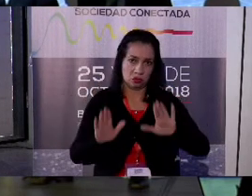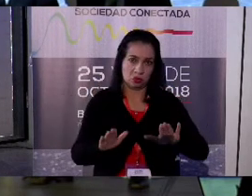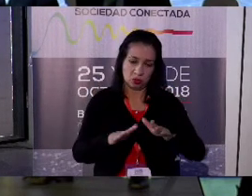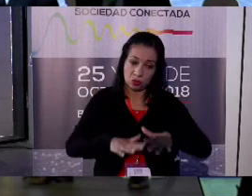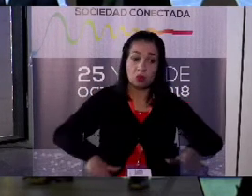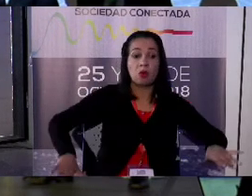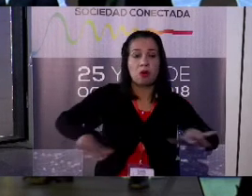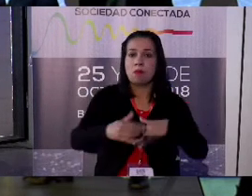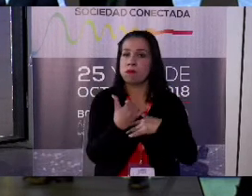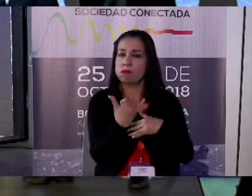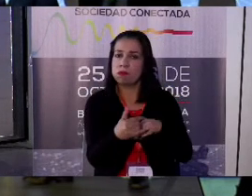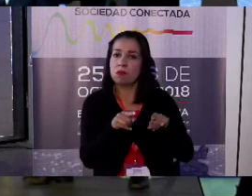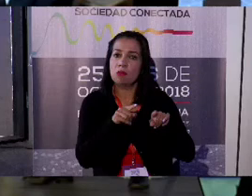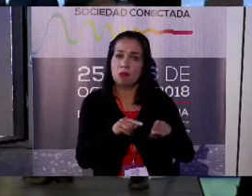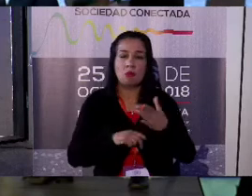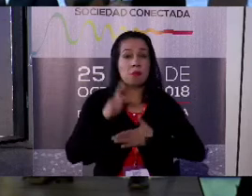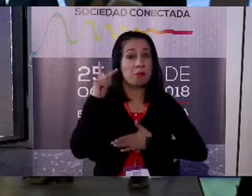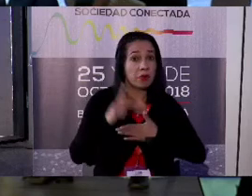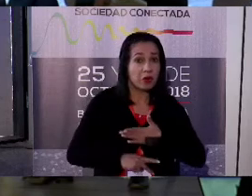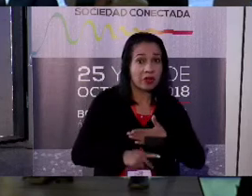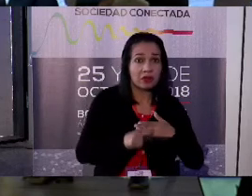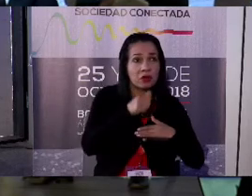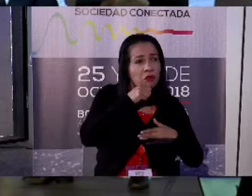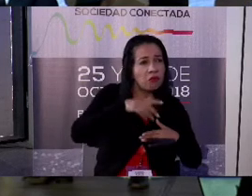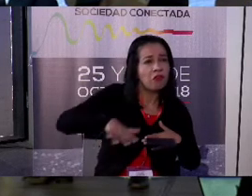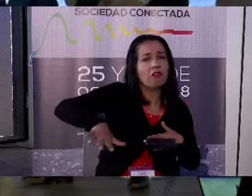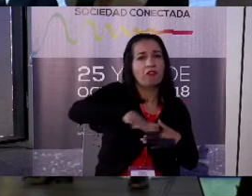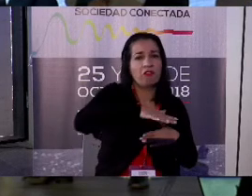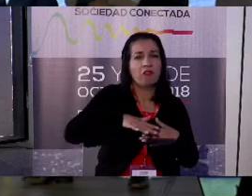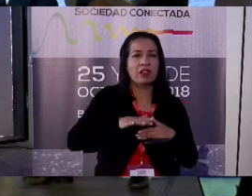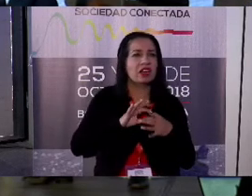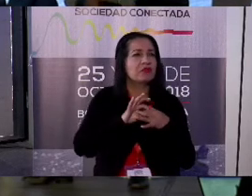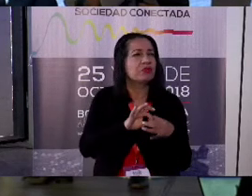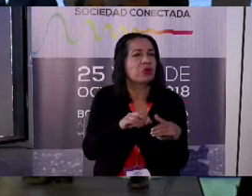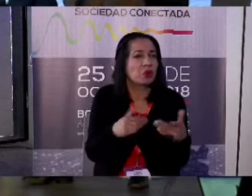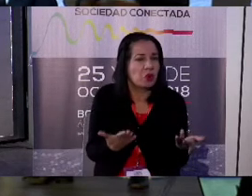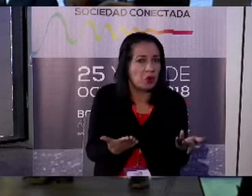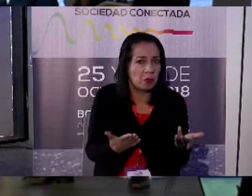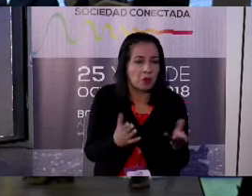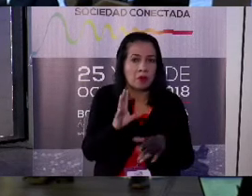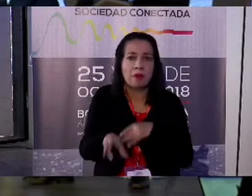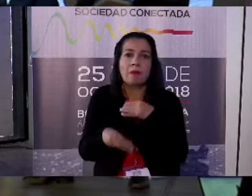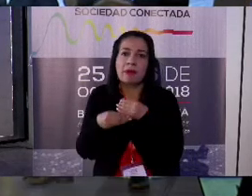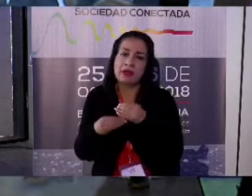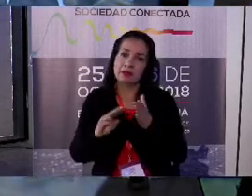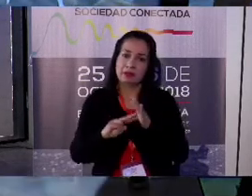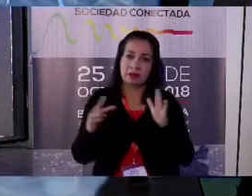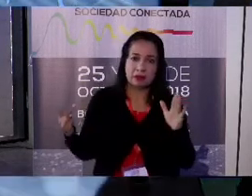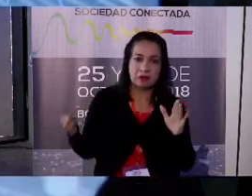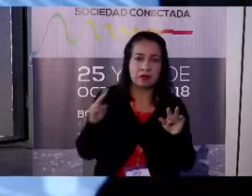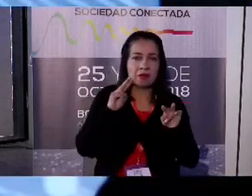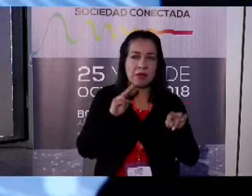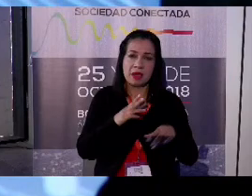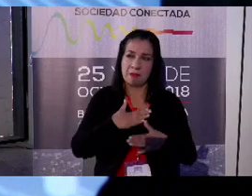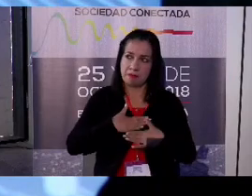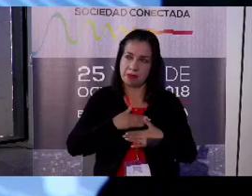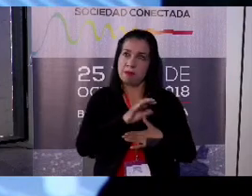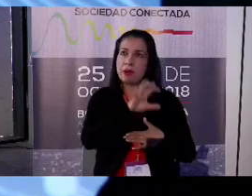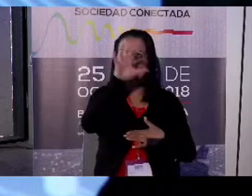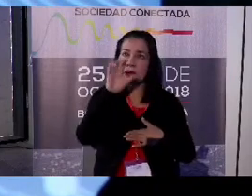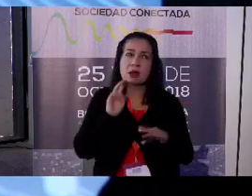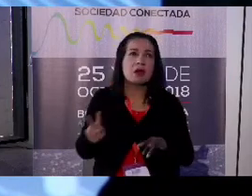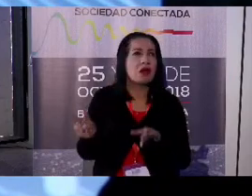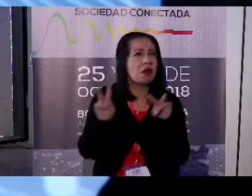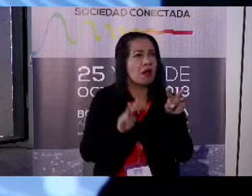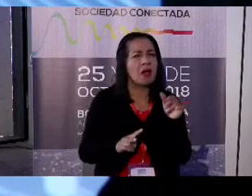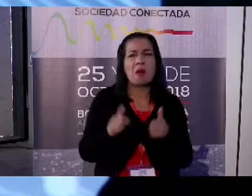involucrados proyectos en zonas Rurales Cuáles son las tecnologías que están visualizando en sus países y